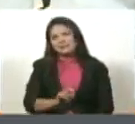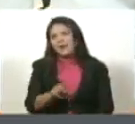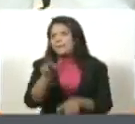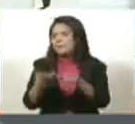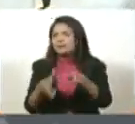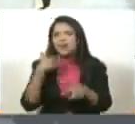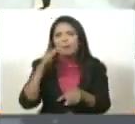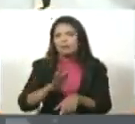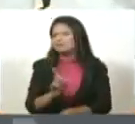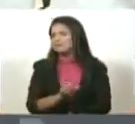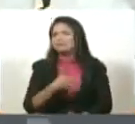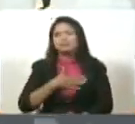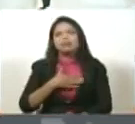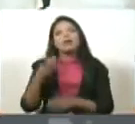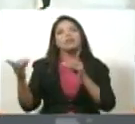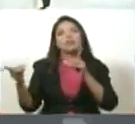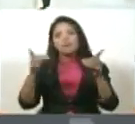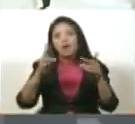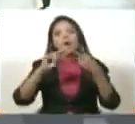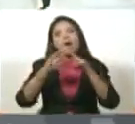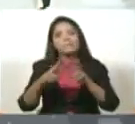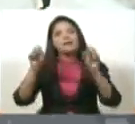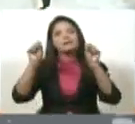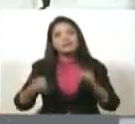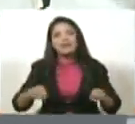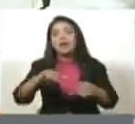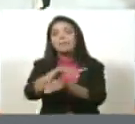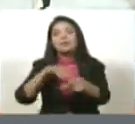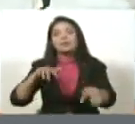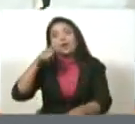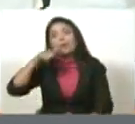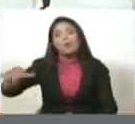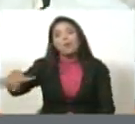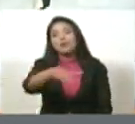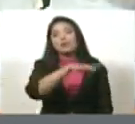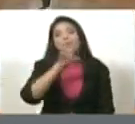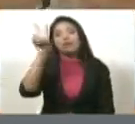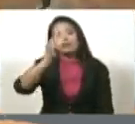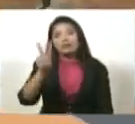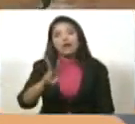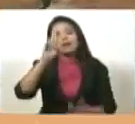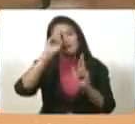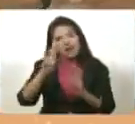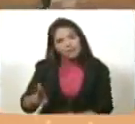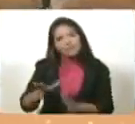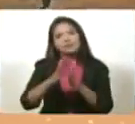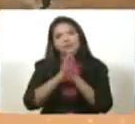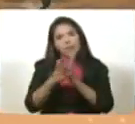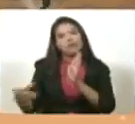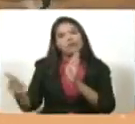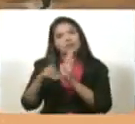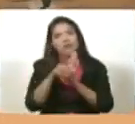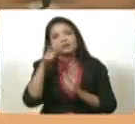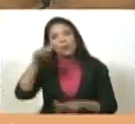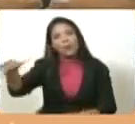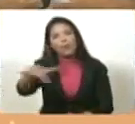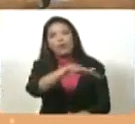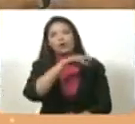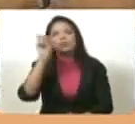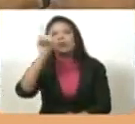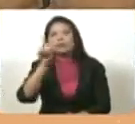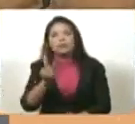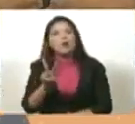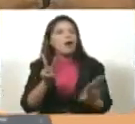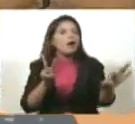queremos diálogo, queremos paz. Lo quiere la mayoría del pueblo venezolano. Respeten el derecho del pueblo venezolano a